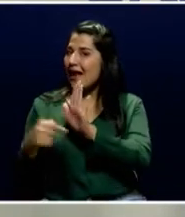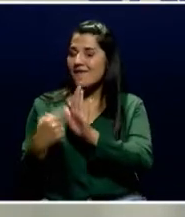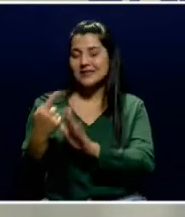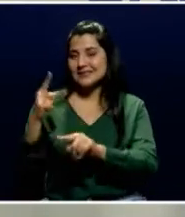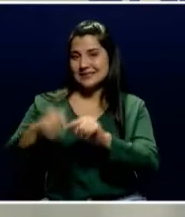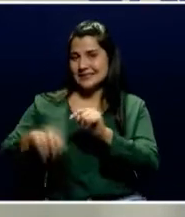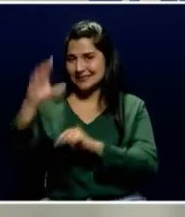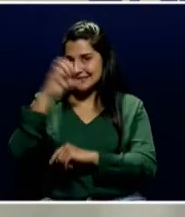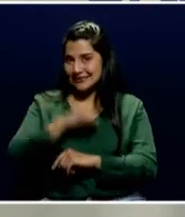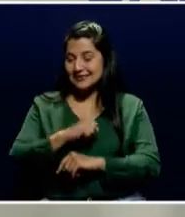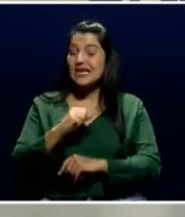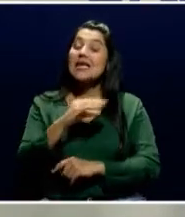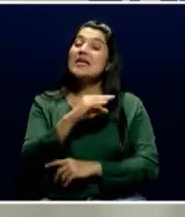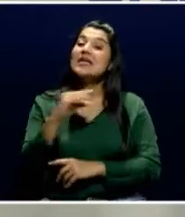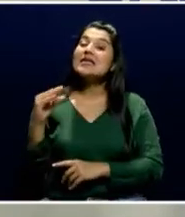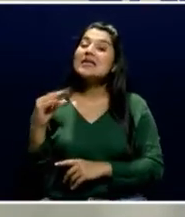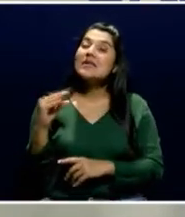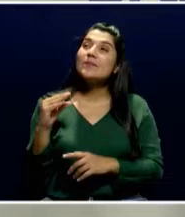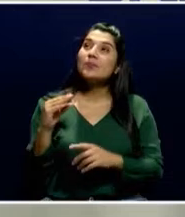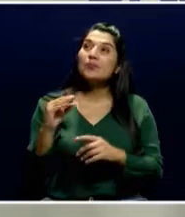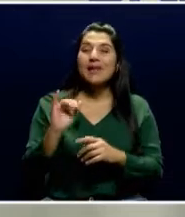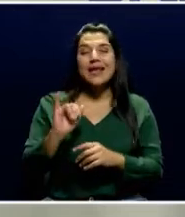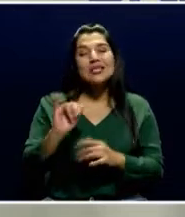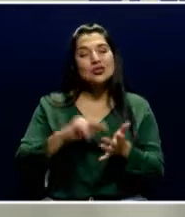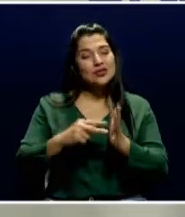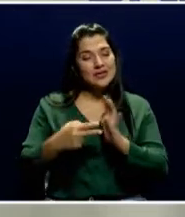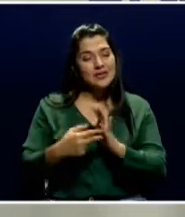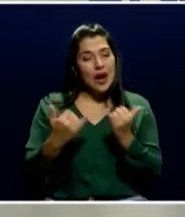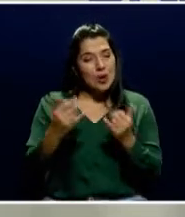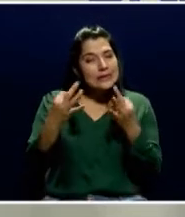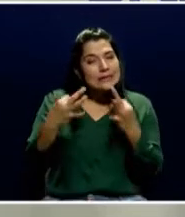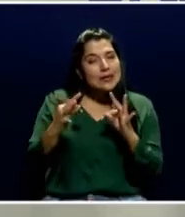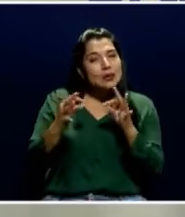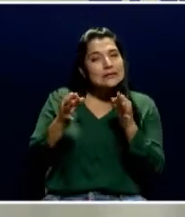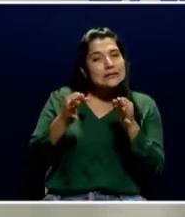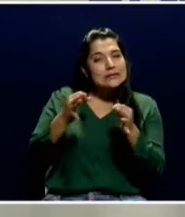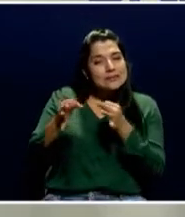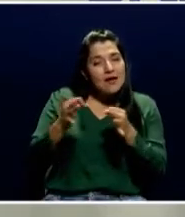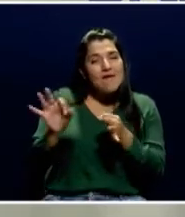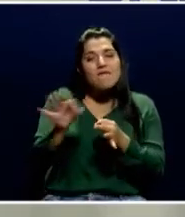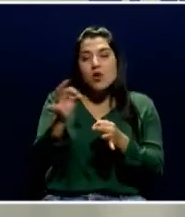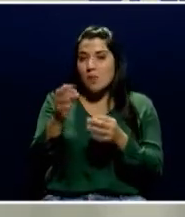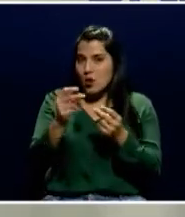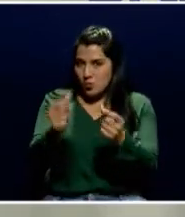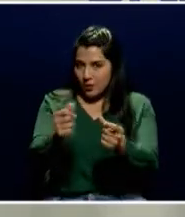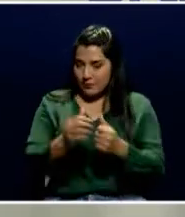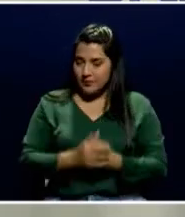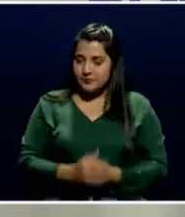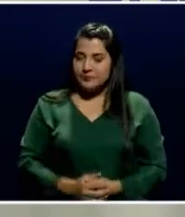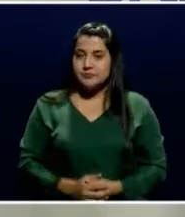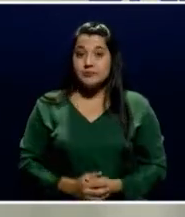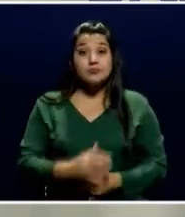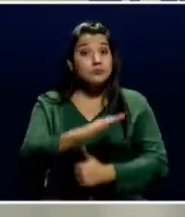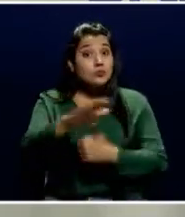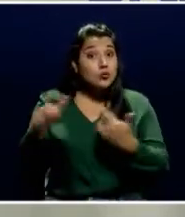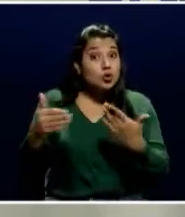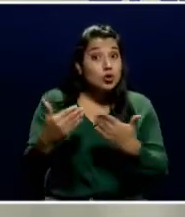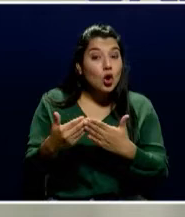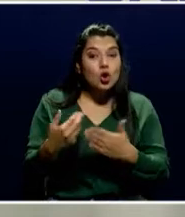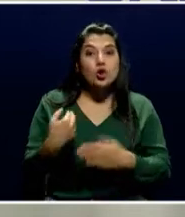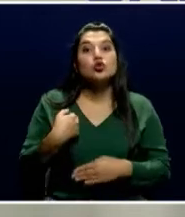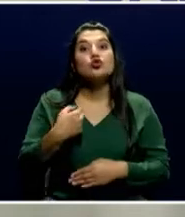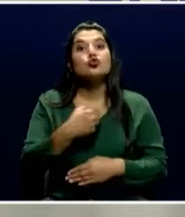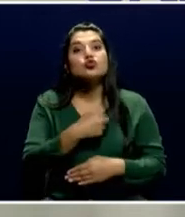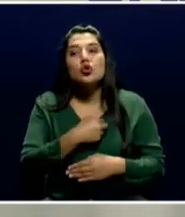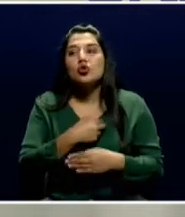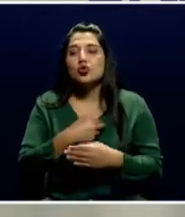de una cosa muy teórica que voy a tratar de explicar muy rápidamente, y es que todos nosotros somos